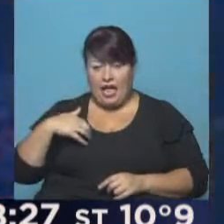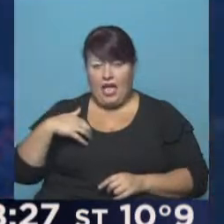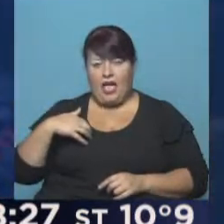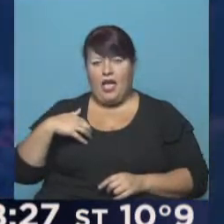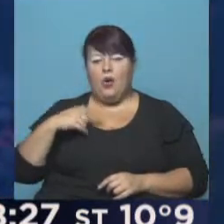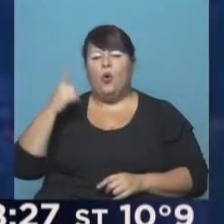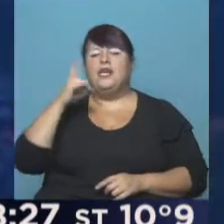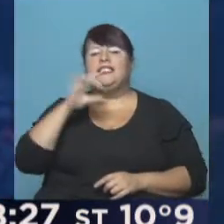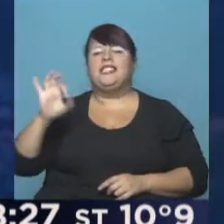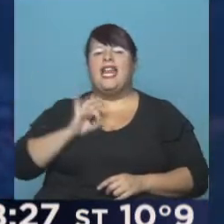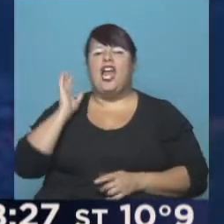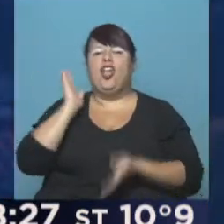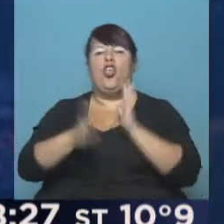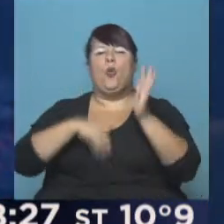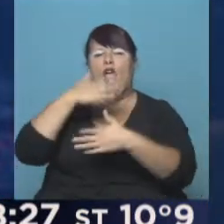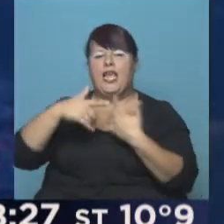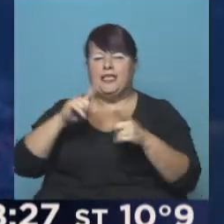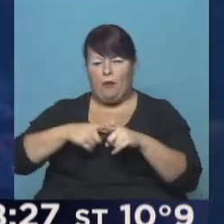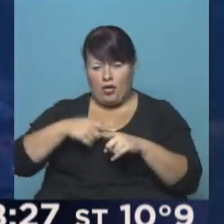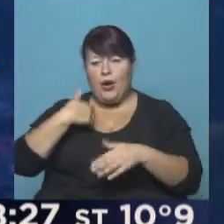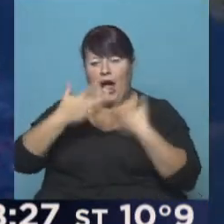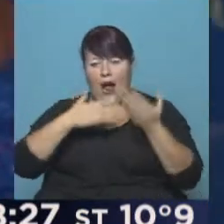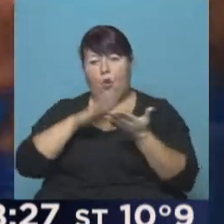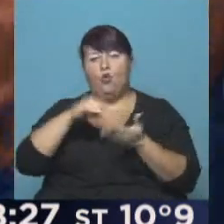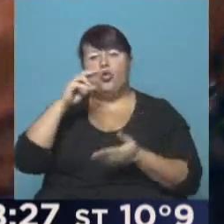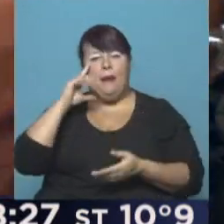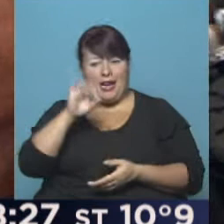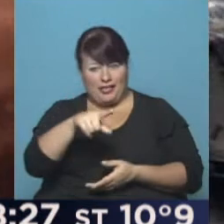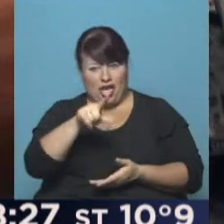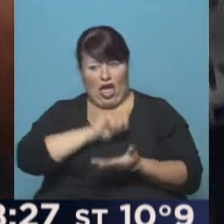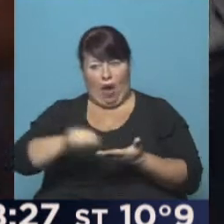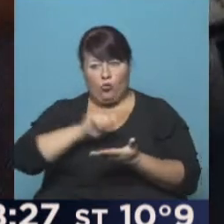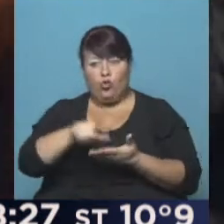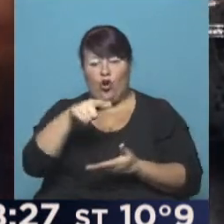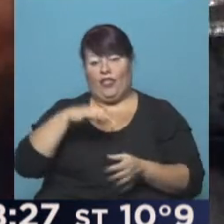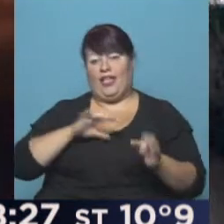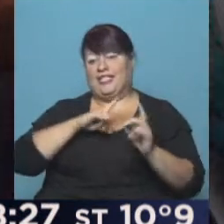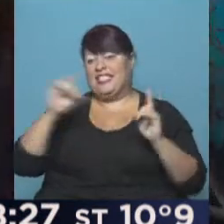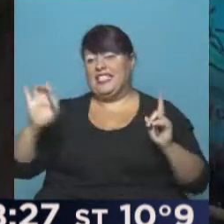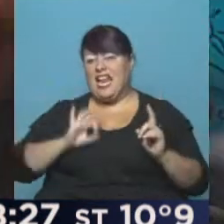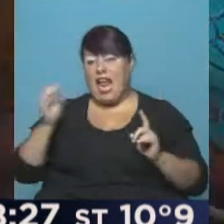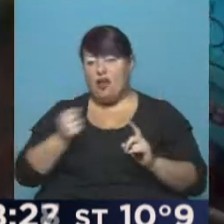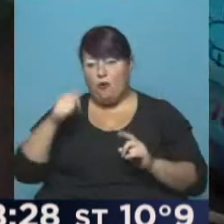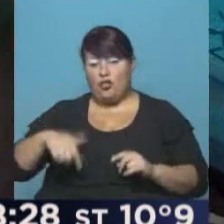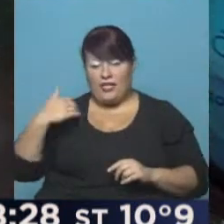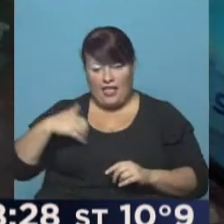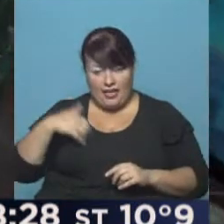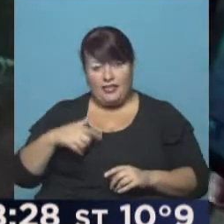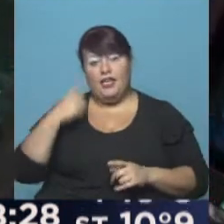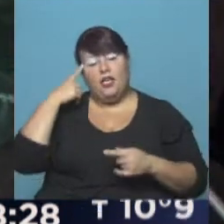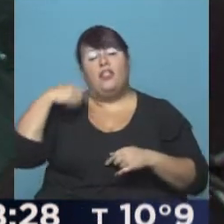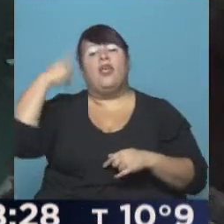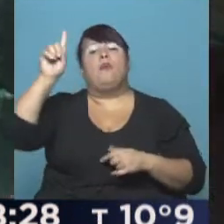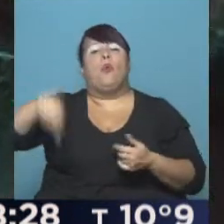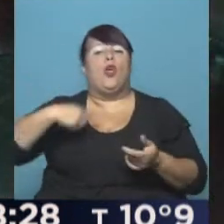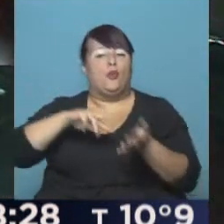un siglo de violencia política. Estaremos hablando justamente con Marcelo de este siglo importante para la República Argentina y sus